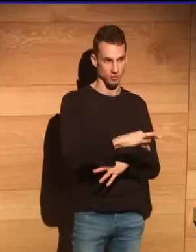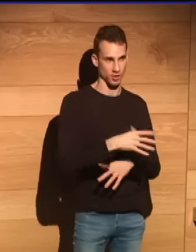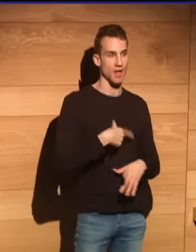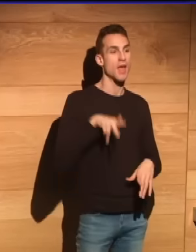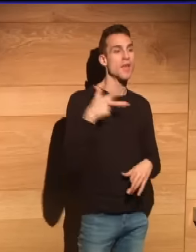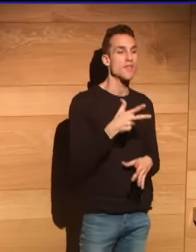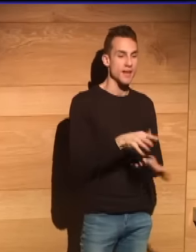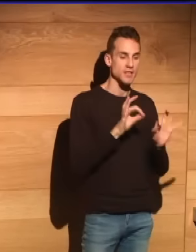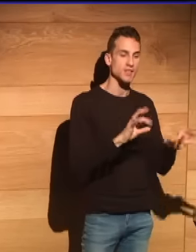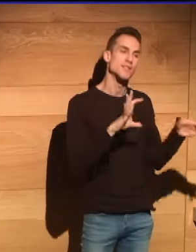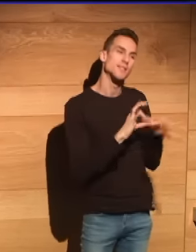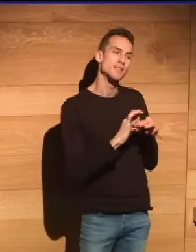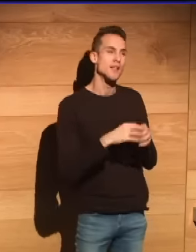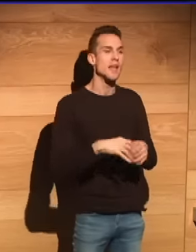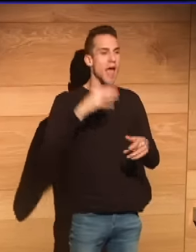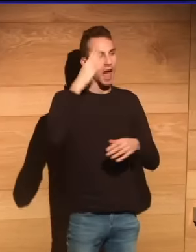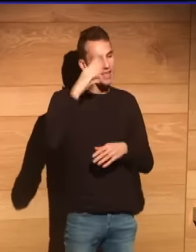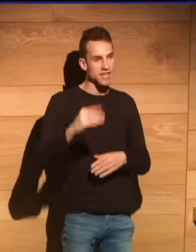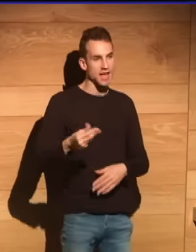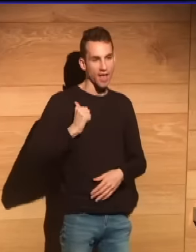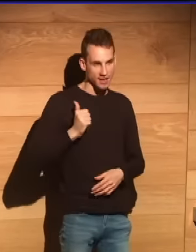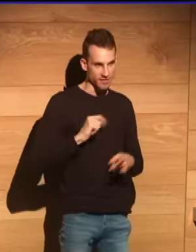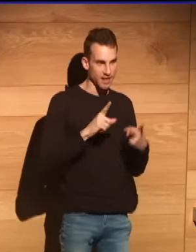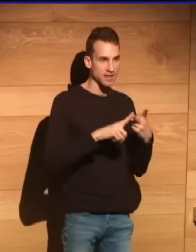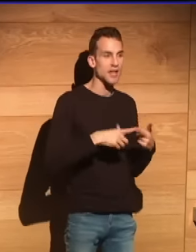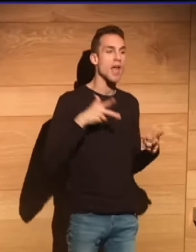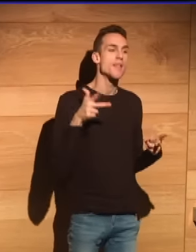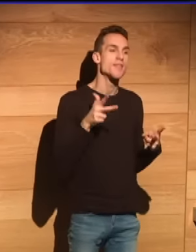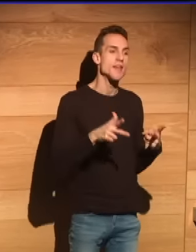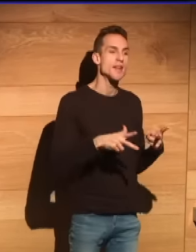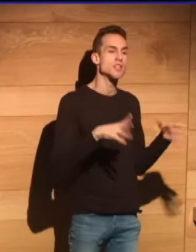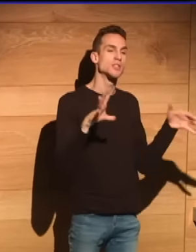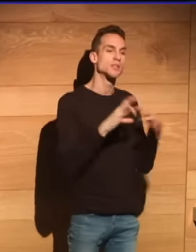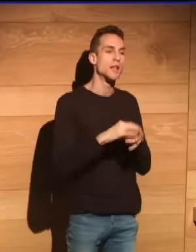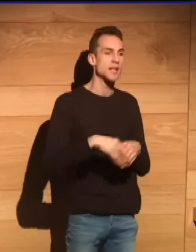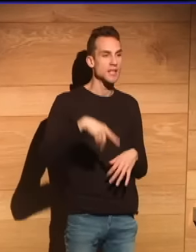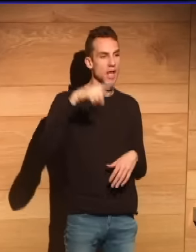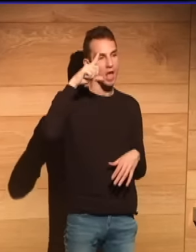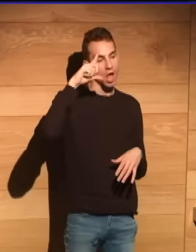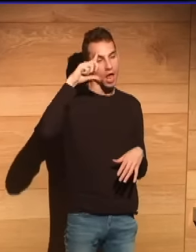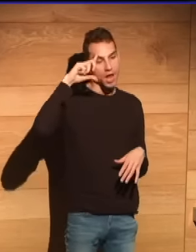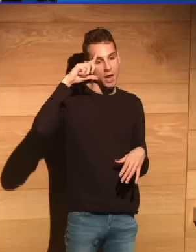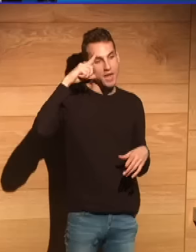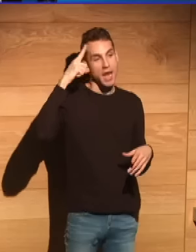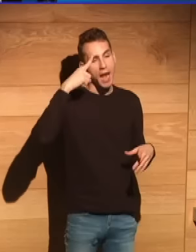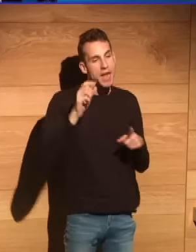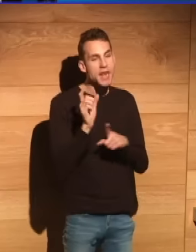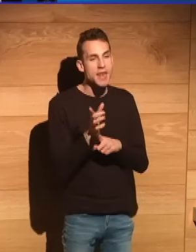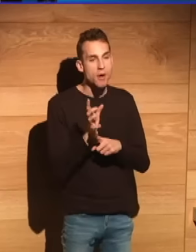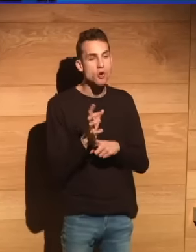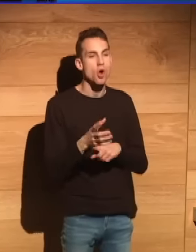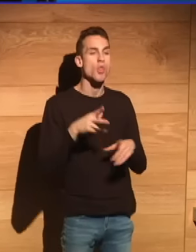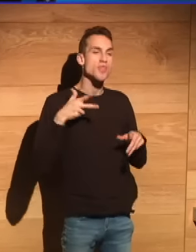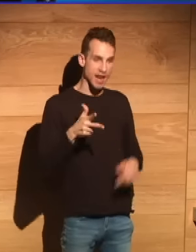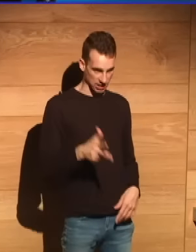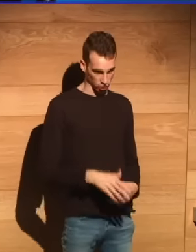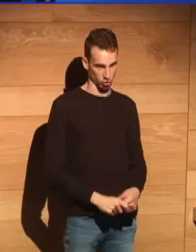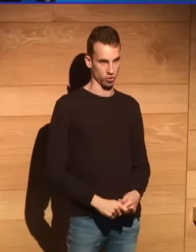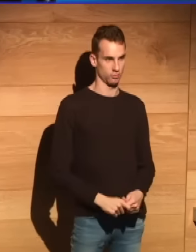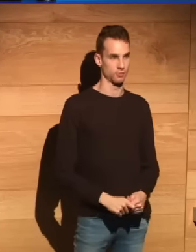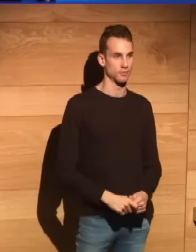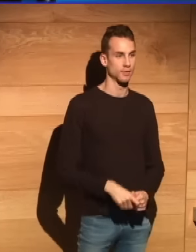inteligencia artificial y en los derechos relacionados a las neurotecnologías, lo que llamamos los neuroderechos. Eso es algo que no ha